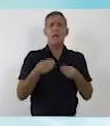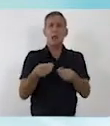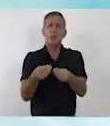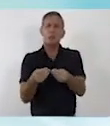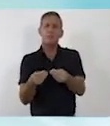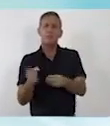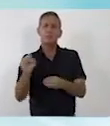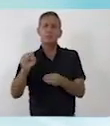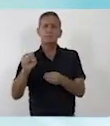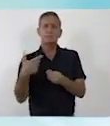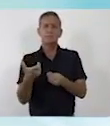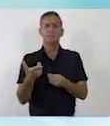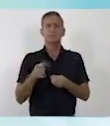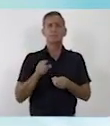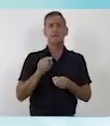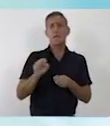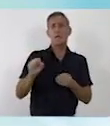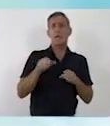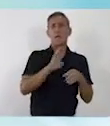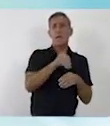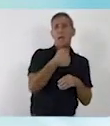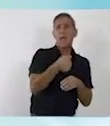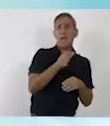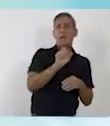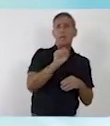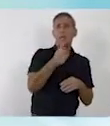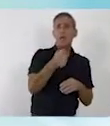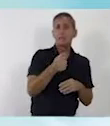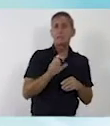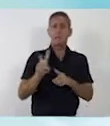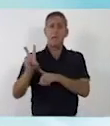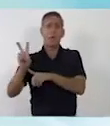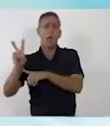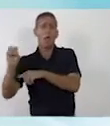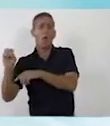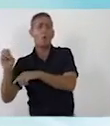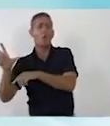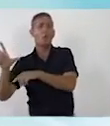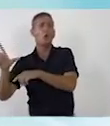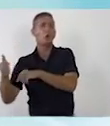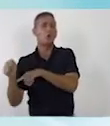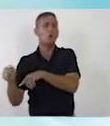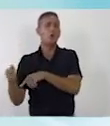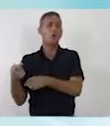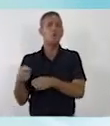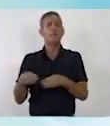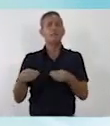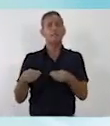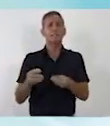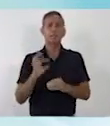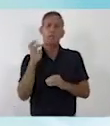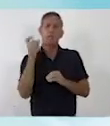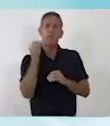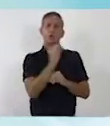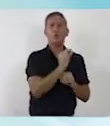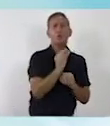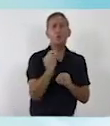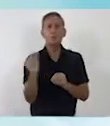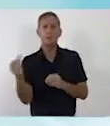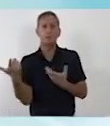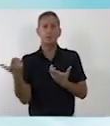sustancia. Es el caso de la masa de la muestra, del volumen de muestra, de la cantidad de sustancia y del número de